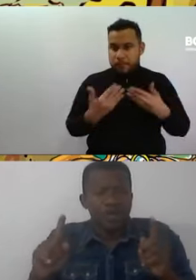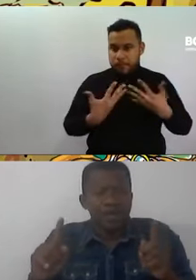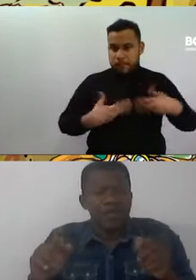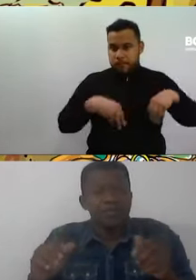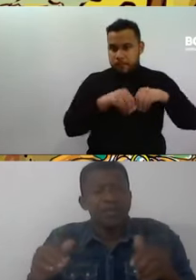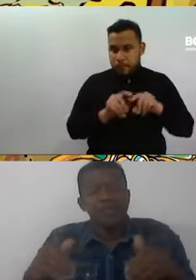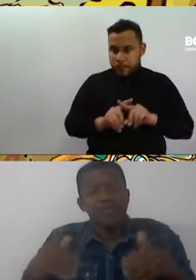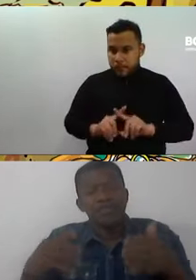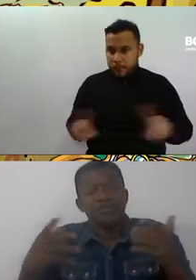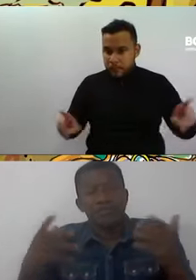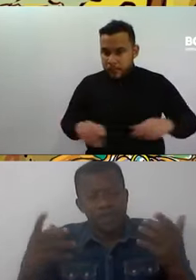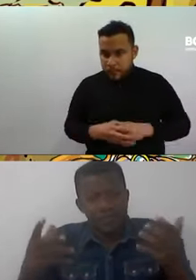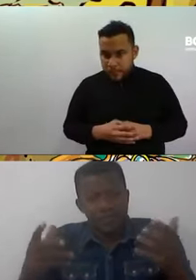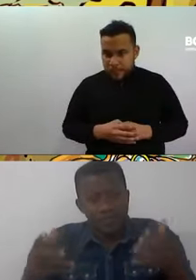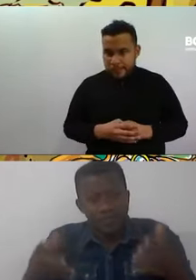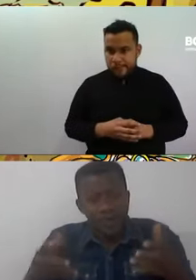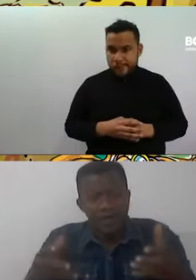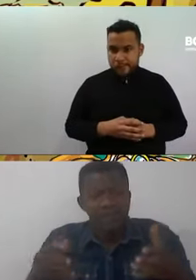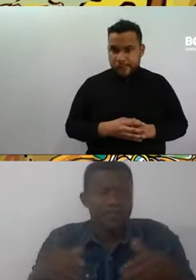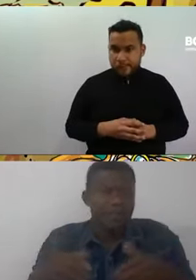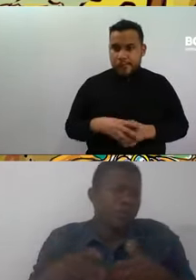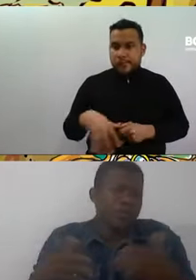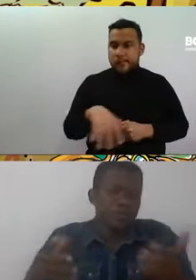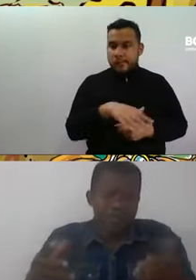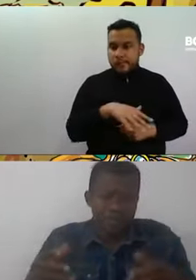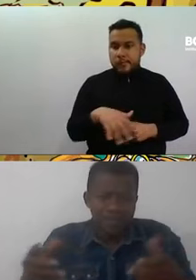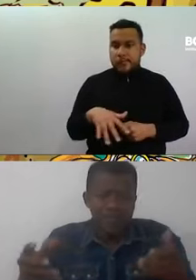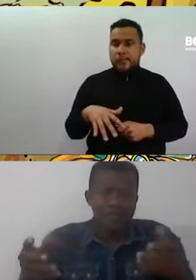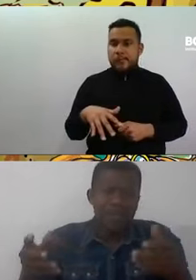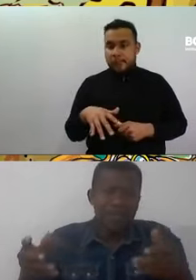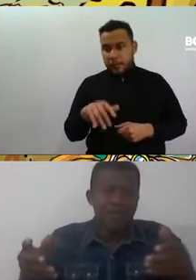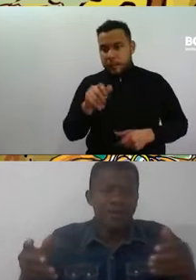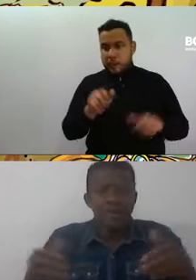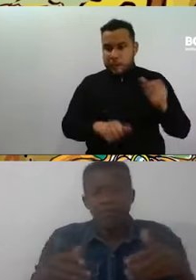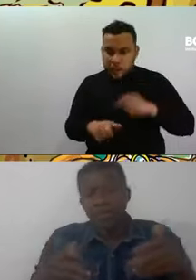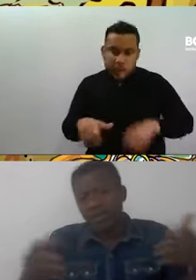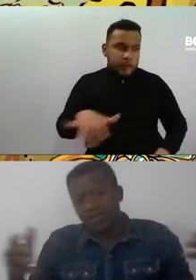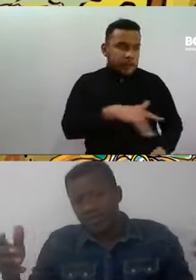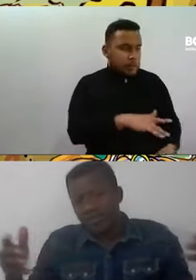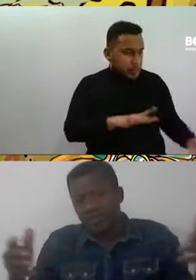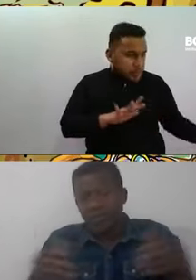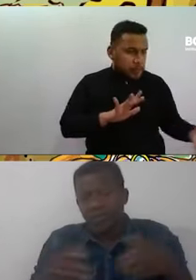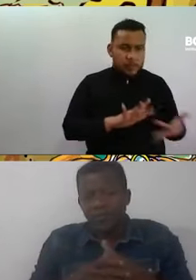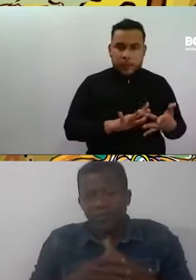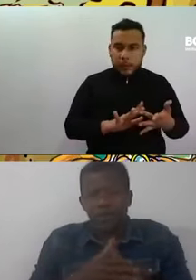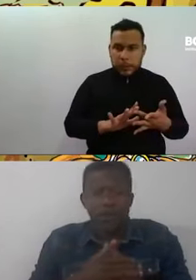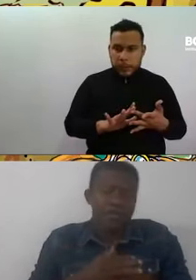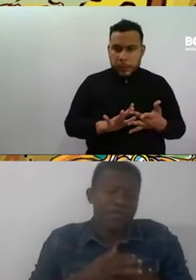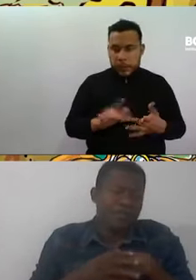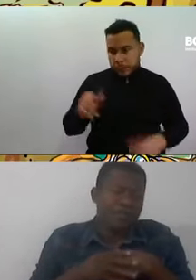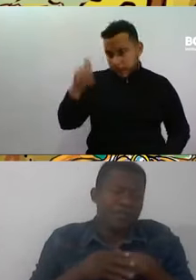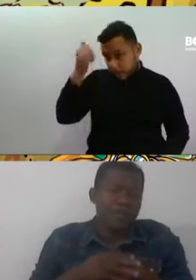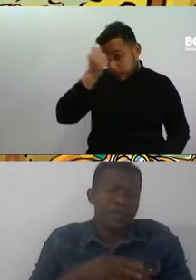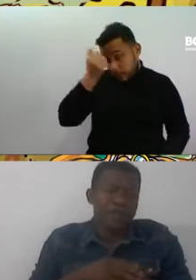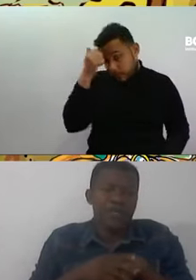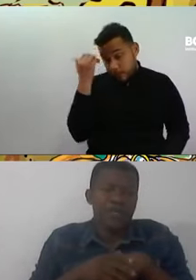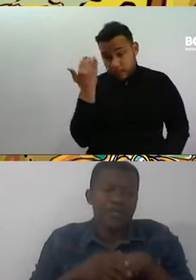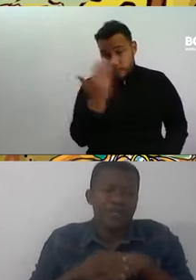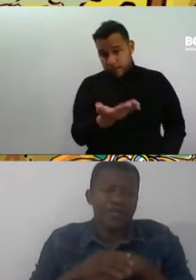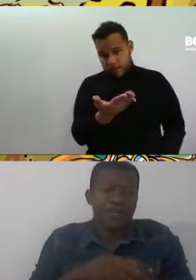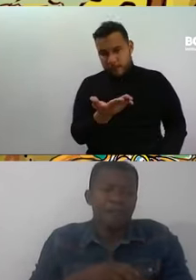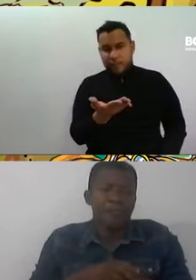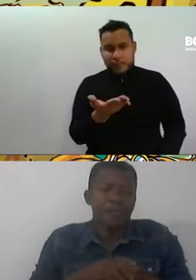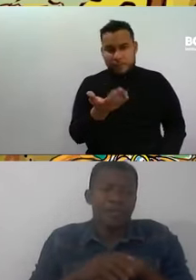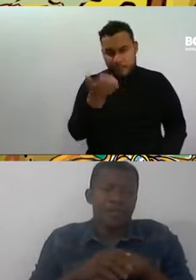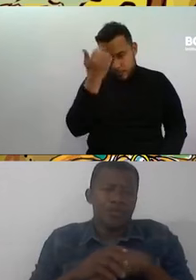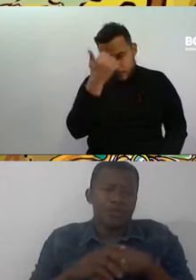sociedad realmente diferenciada, y se puede patentizar, mi queridísima profesora, mi queridísima Piachar